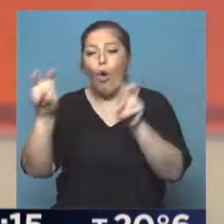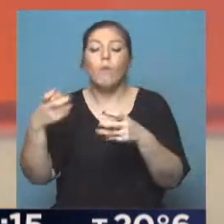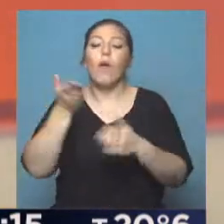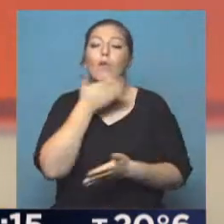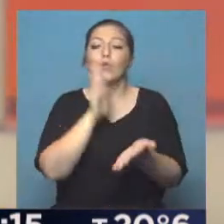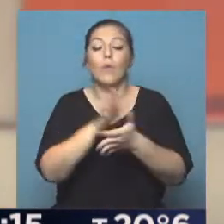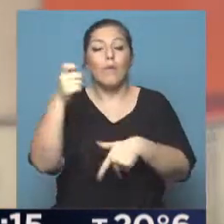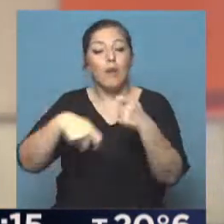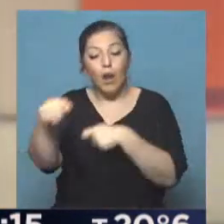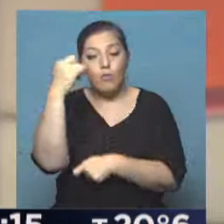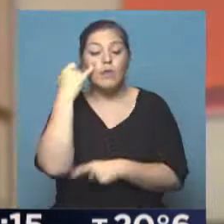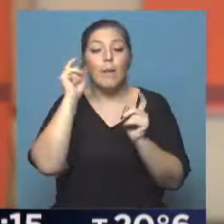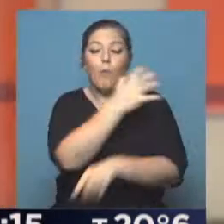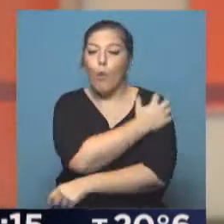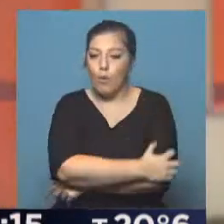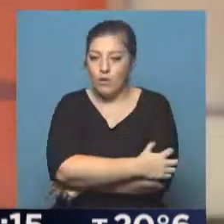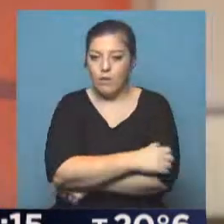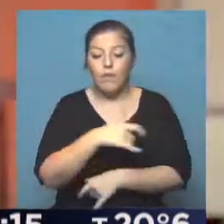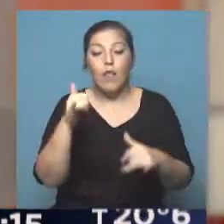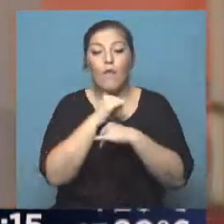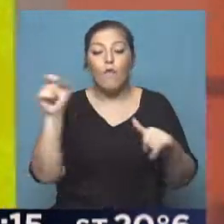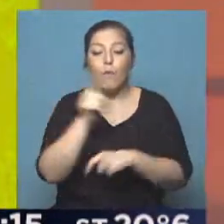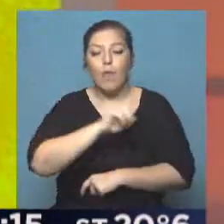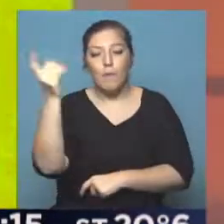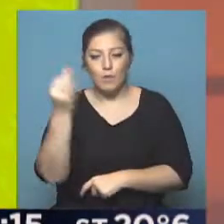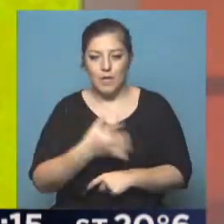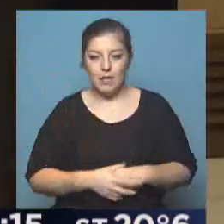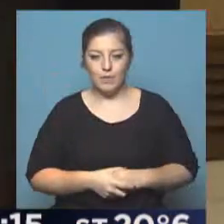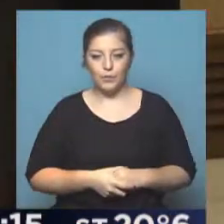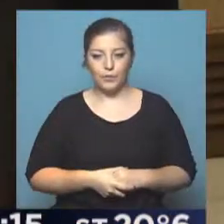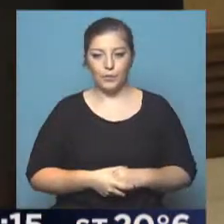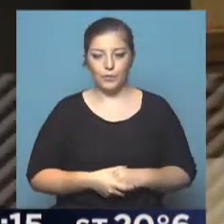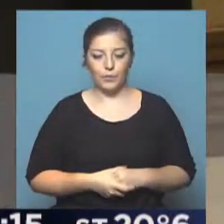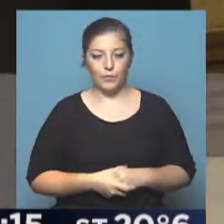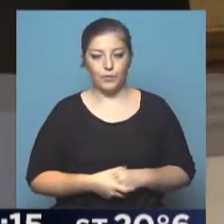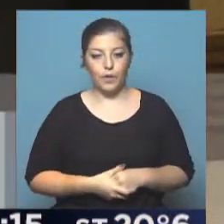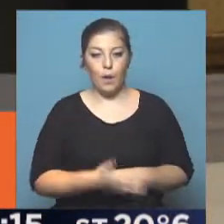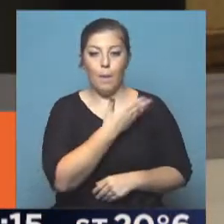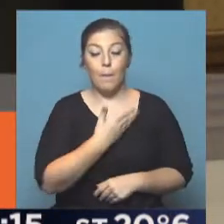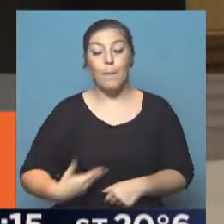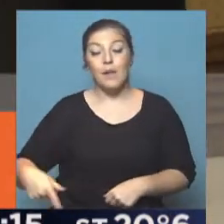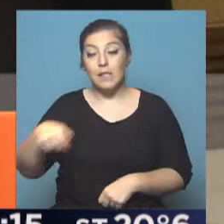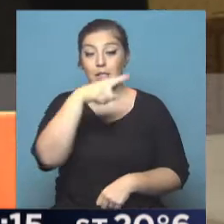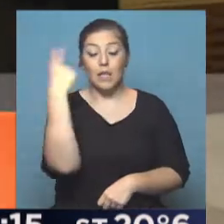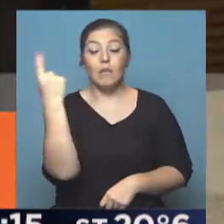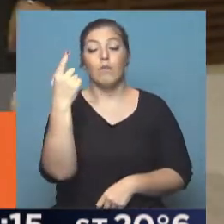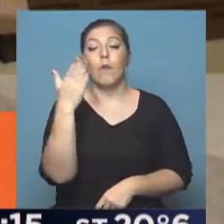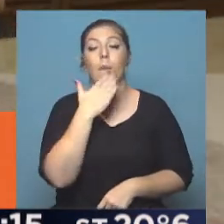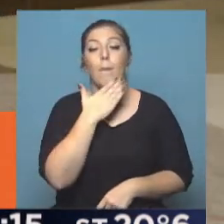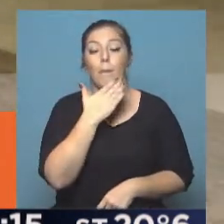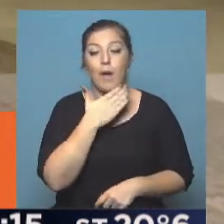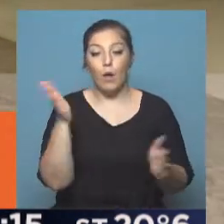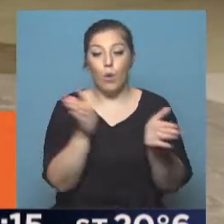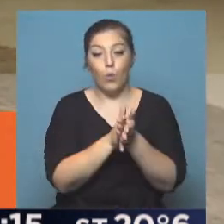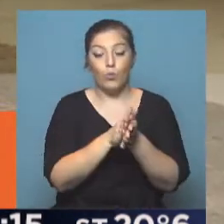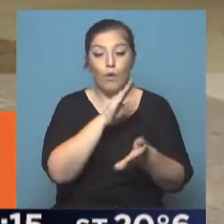Hablaron de narcotráfico y pobreza. Este es el informe de nuestros enviados especiales. El presidente de la Nación, Mauricio Macri, junto